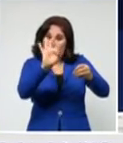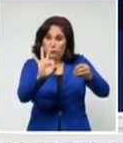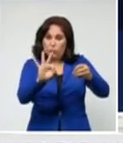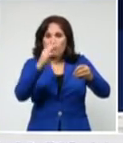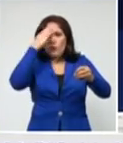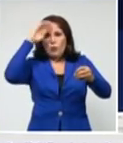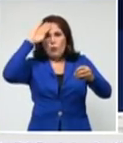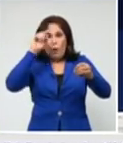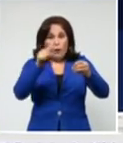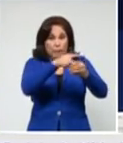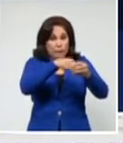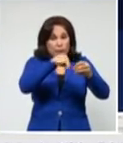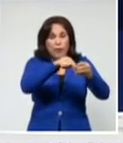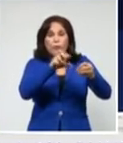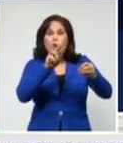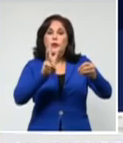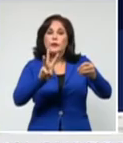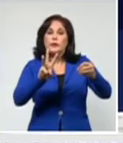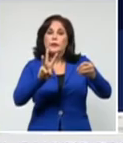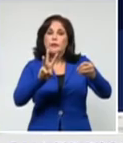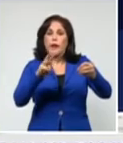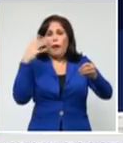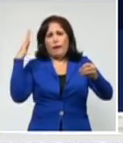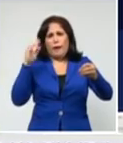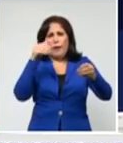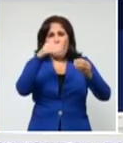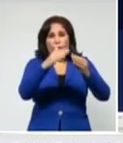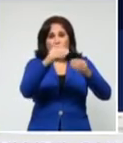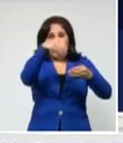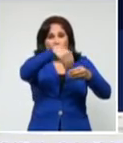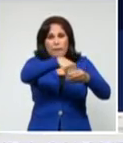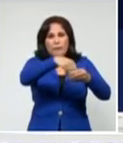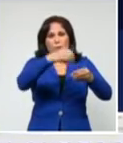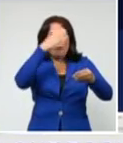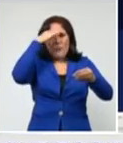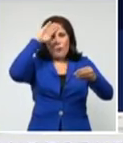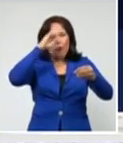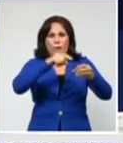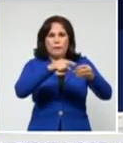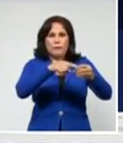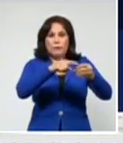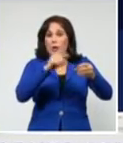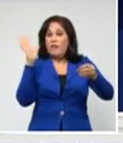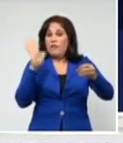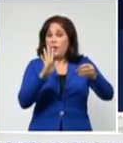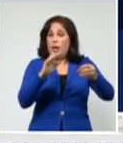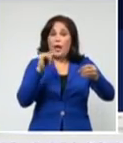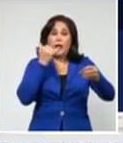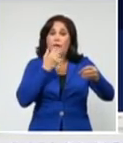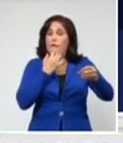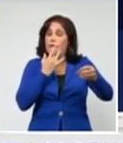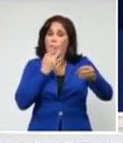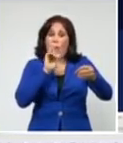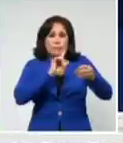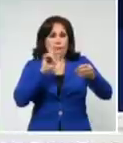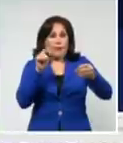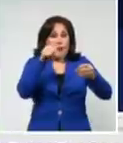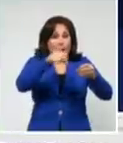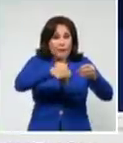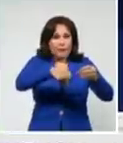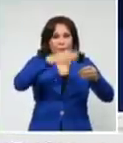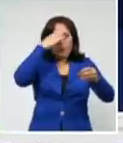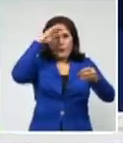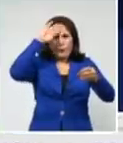extranjeros residentes en nuestro país, o sea, no son casos importados, son extranjeros que están en Cuba por